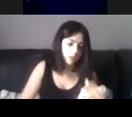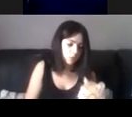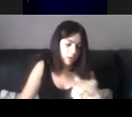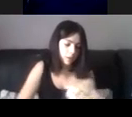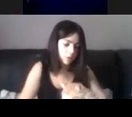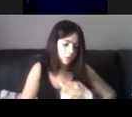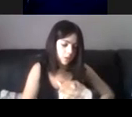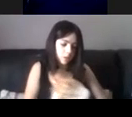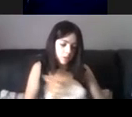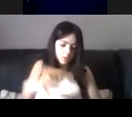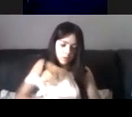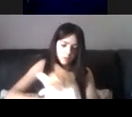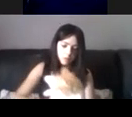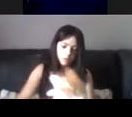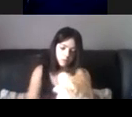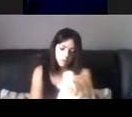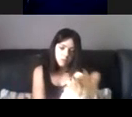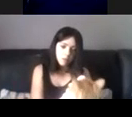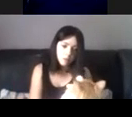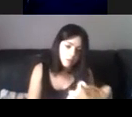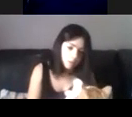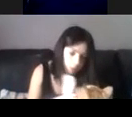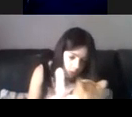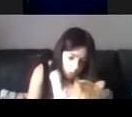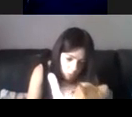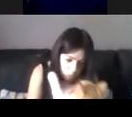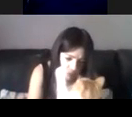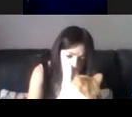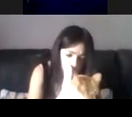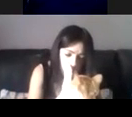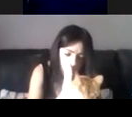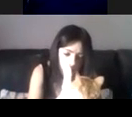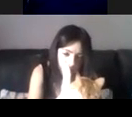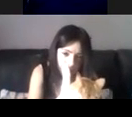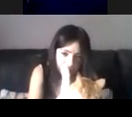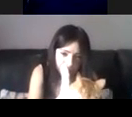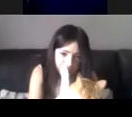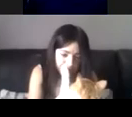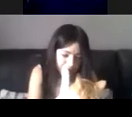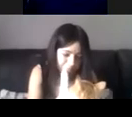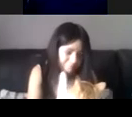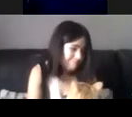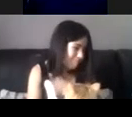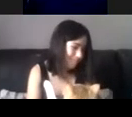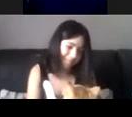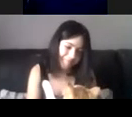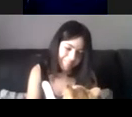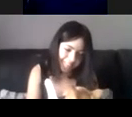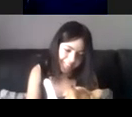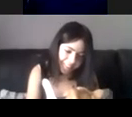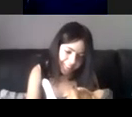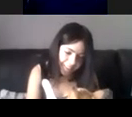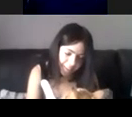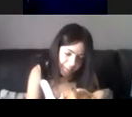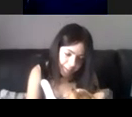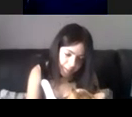introducción y este tipo de idea de reseña que es lo que que lo que me importa cierto con el objetivo